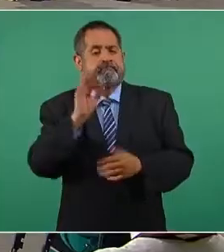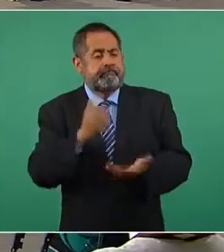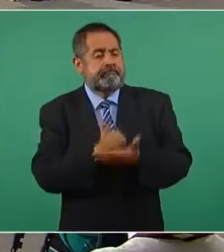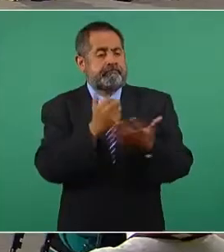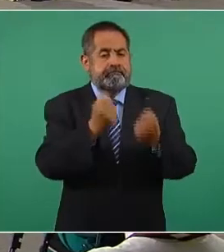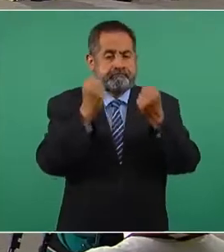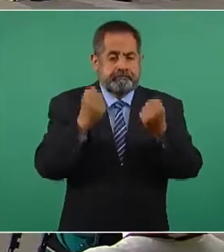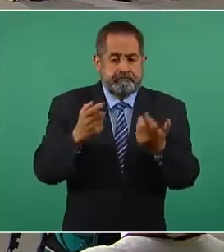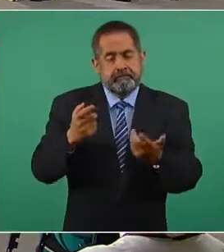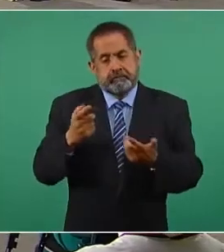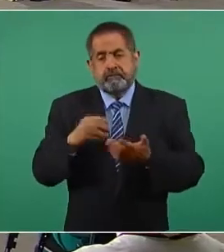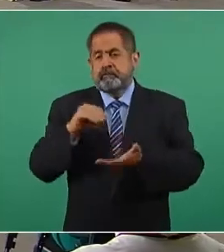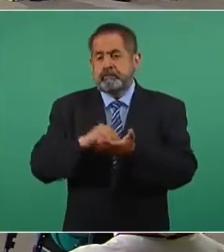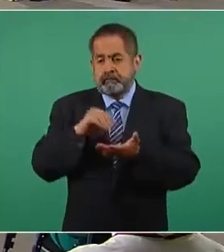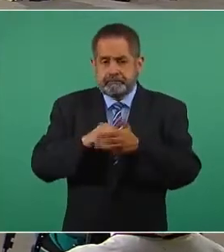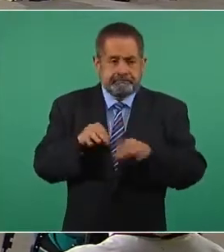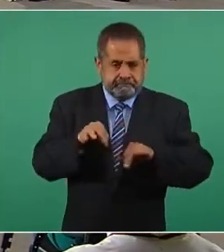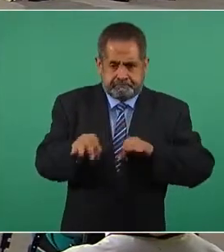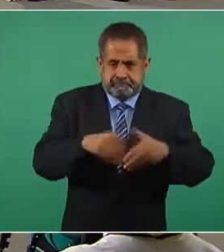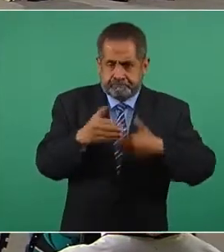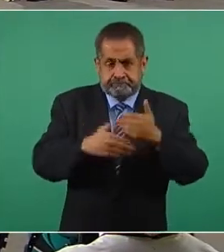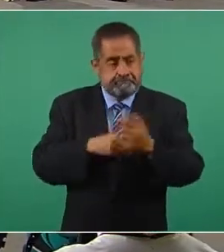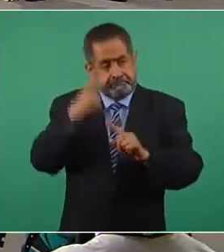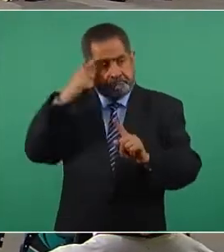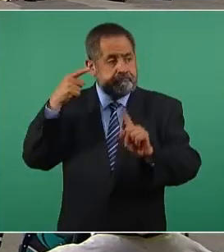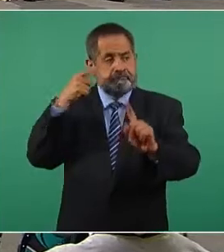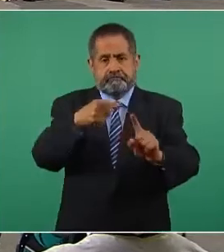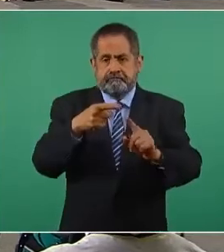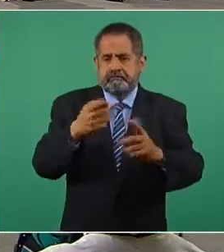Estamos trabajando con ese propósito